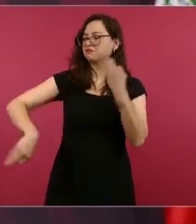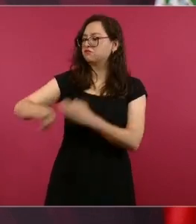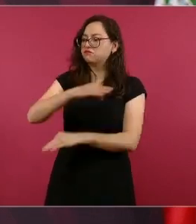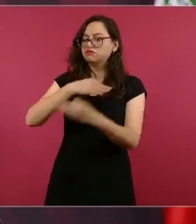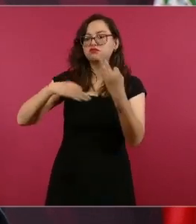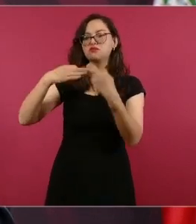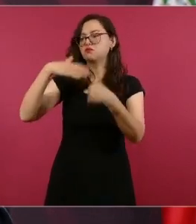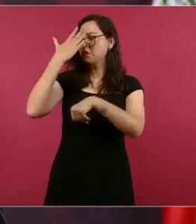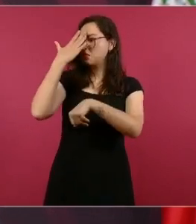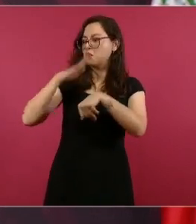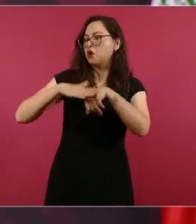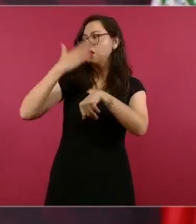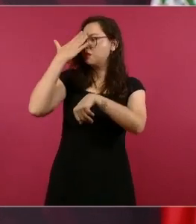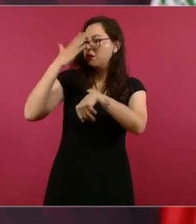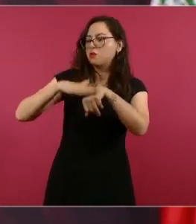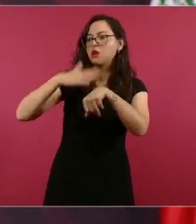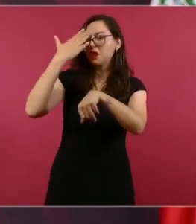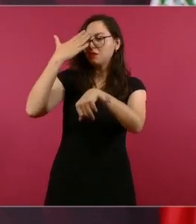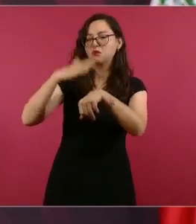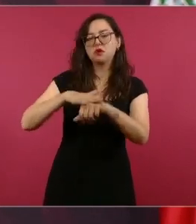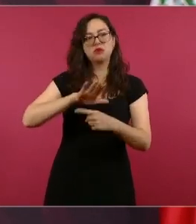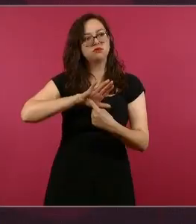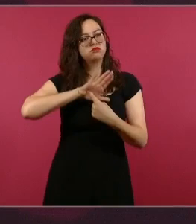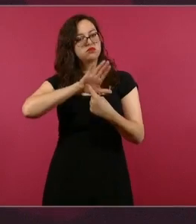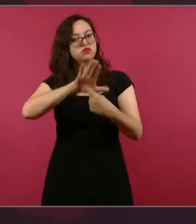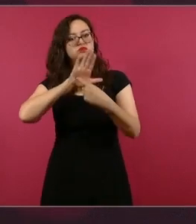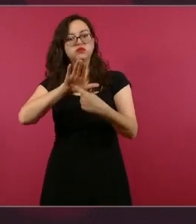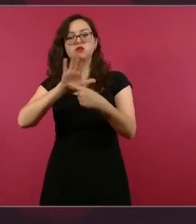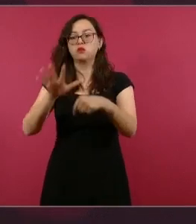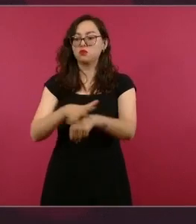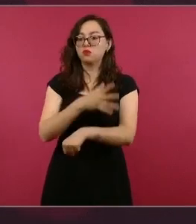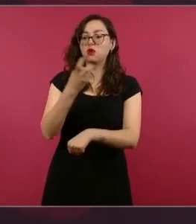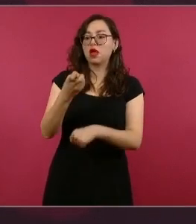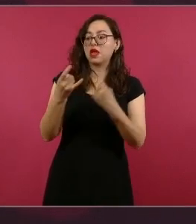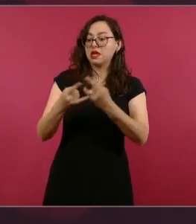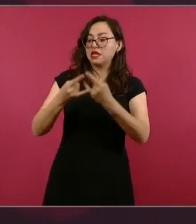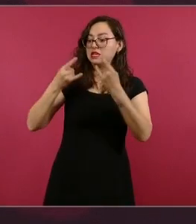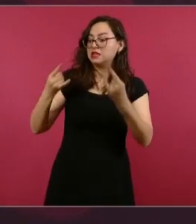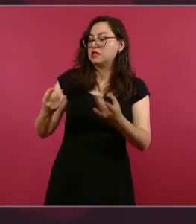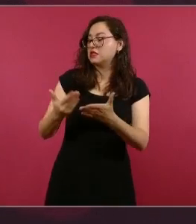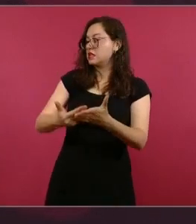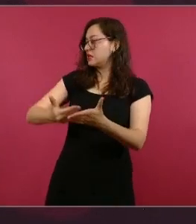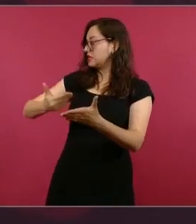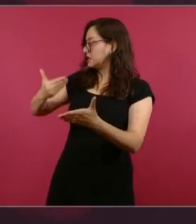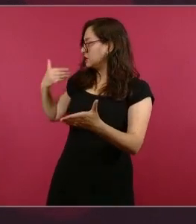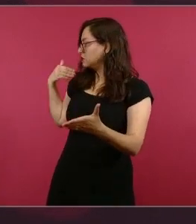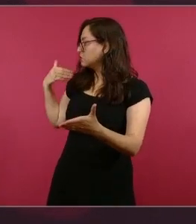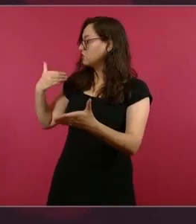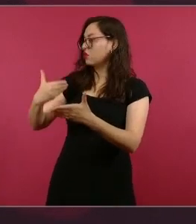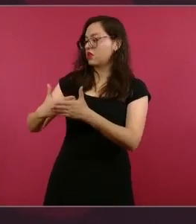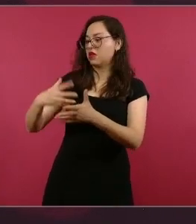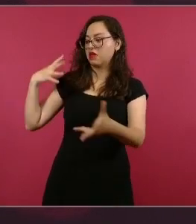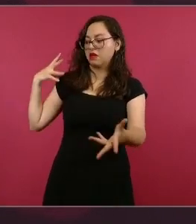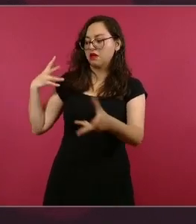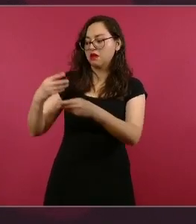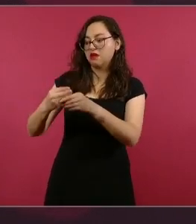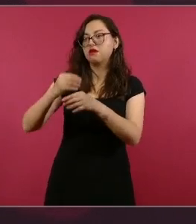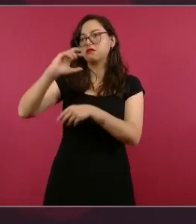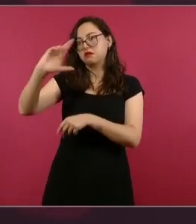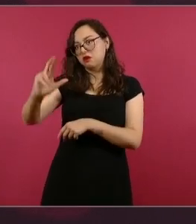el porvenir de nuestra patria. El que no sabe de dónde viene no va a saber